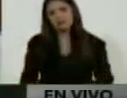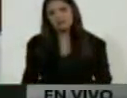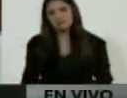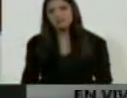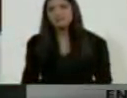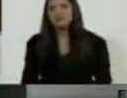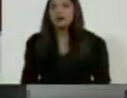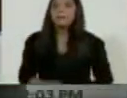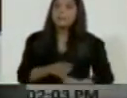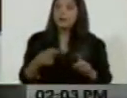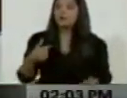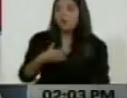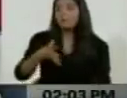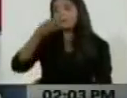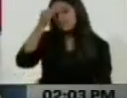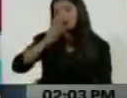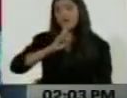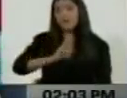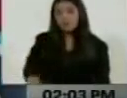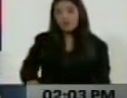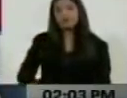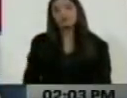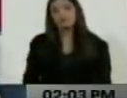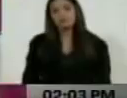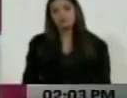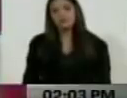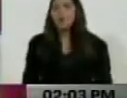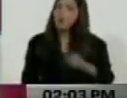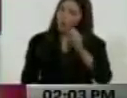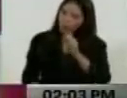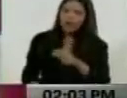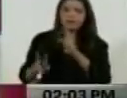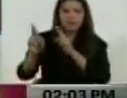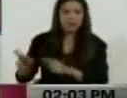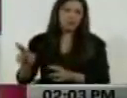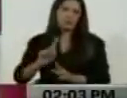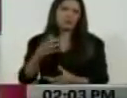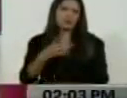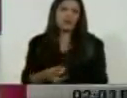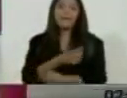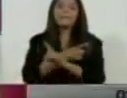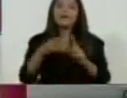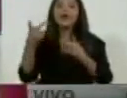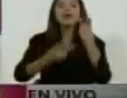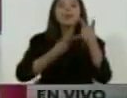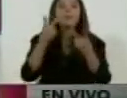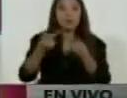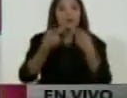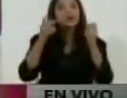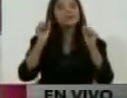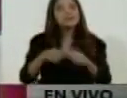Y yo aprendí a responder, está bien, te respeto, que a ti no te interesa la política, pero a la política se le interesas